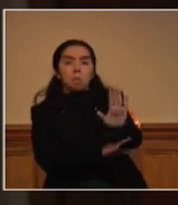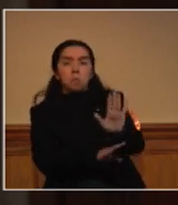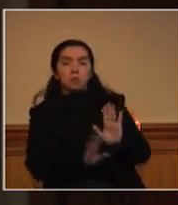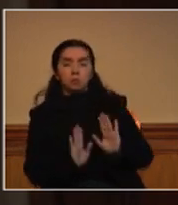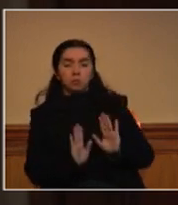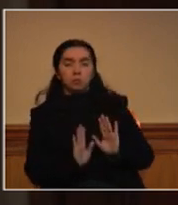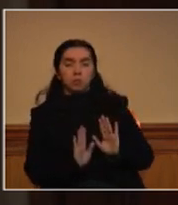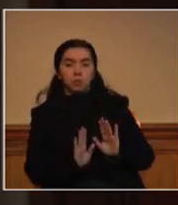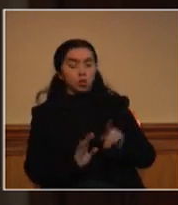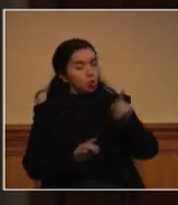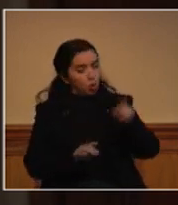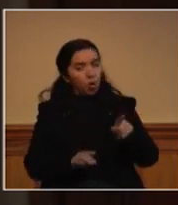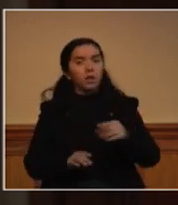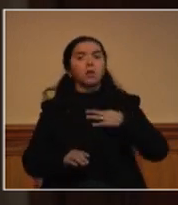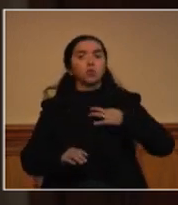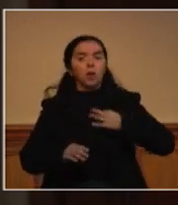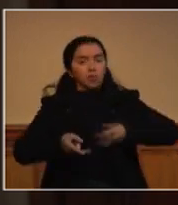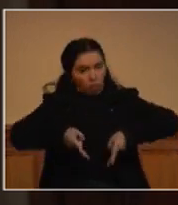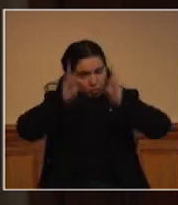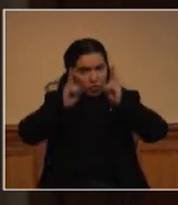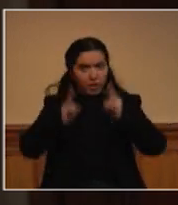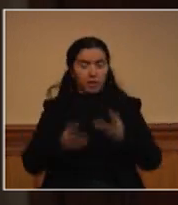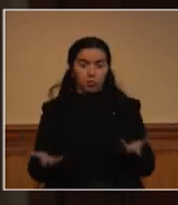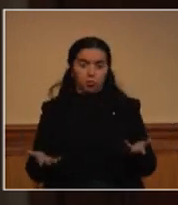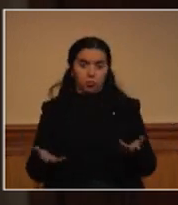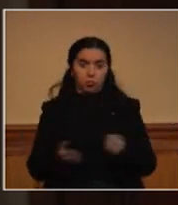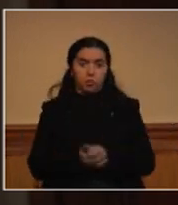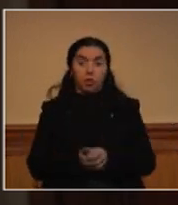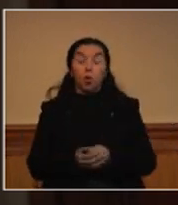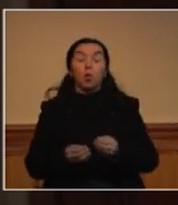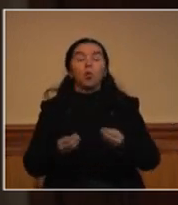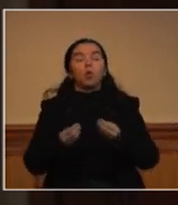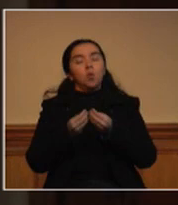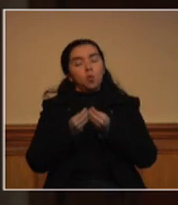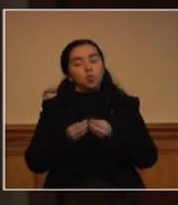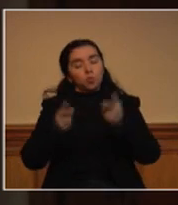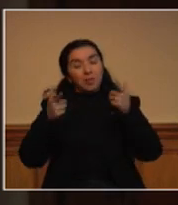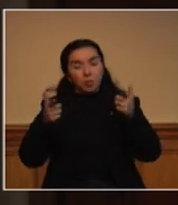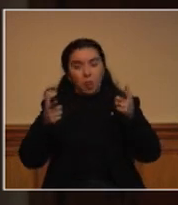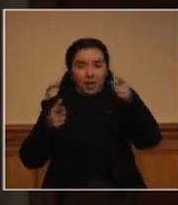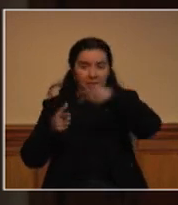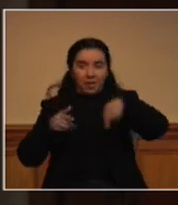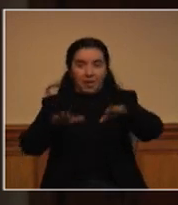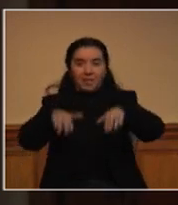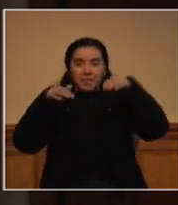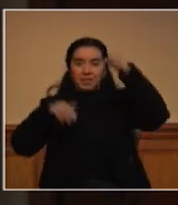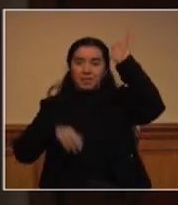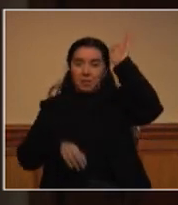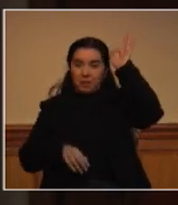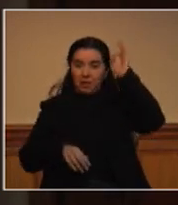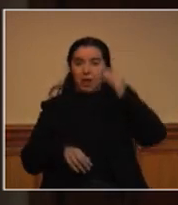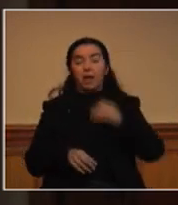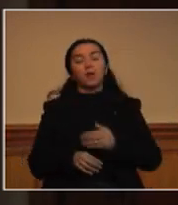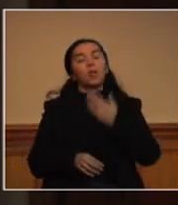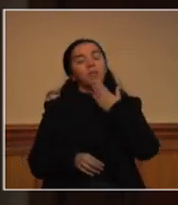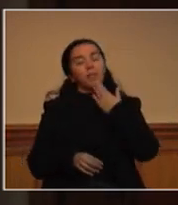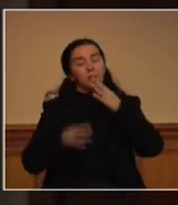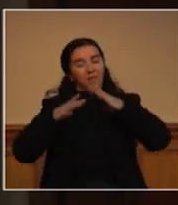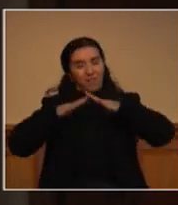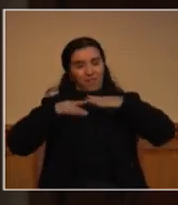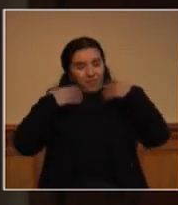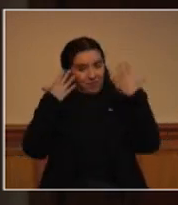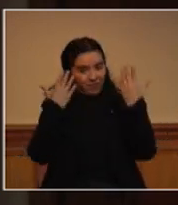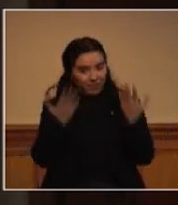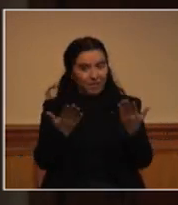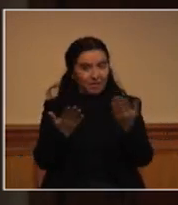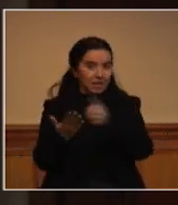Queremos que sean sujetos de derecho. Mucho éxito en este seminario, también felicitaciones,